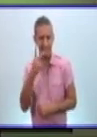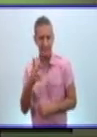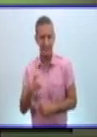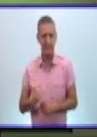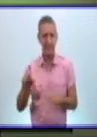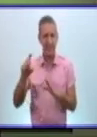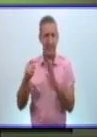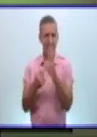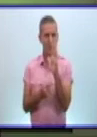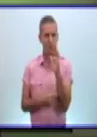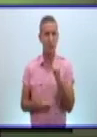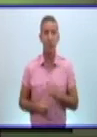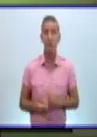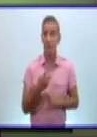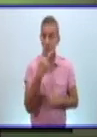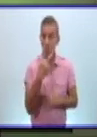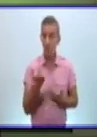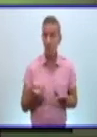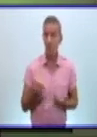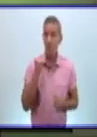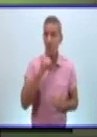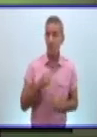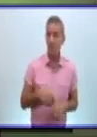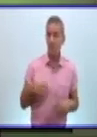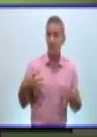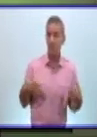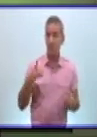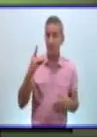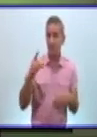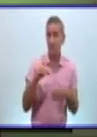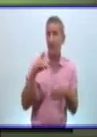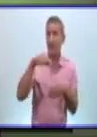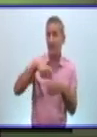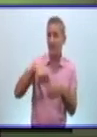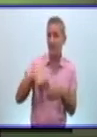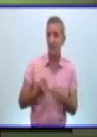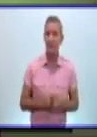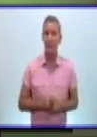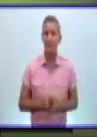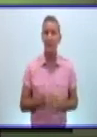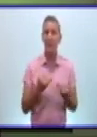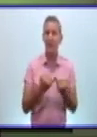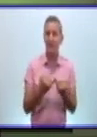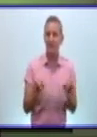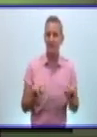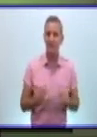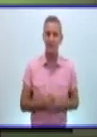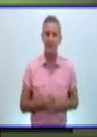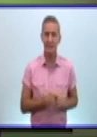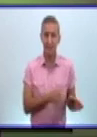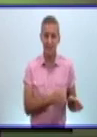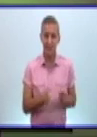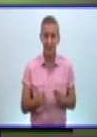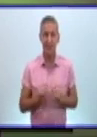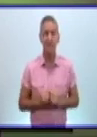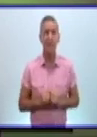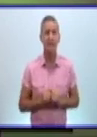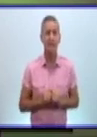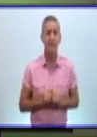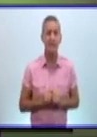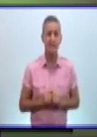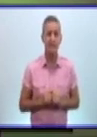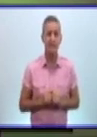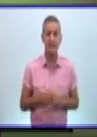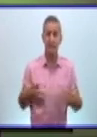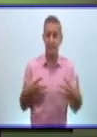componentes. Y vimos además que las disoluciones son un caso particular de las mezclas homogéneas. Entonces, para cerrar